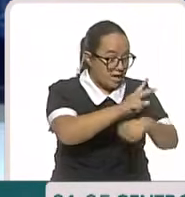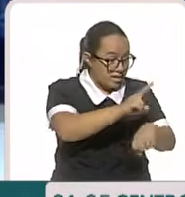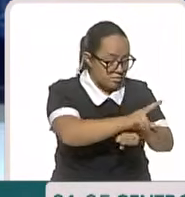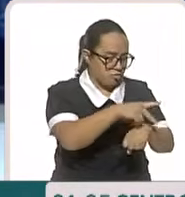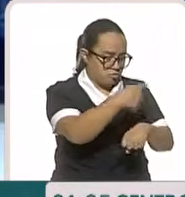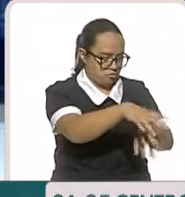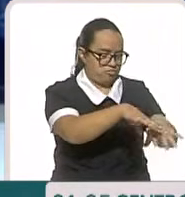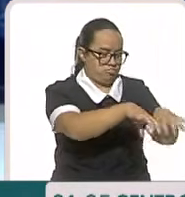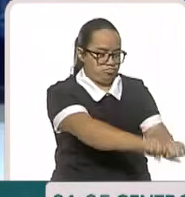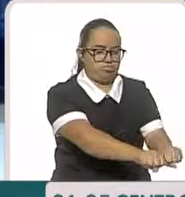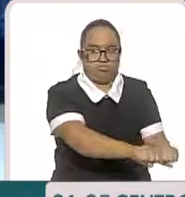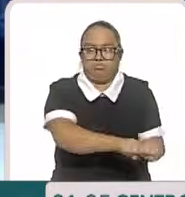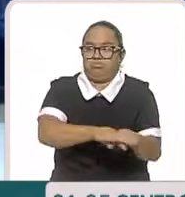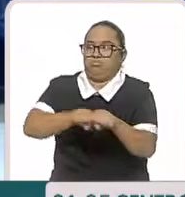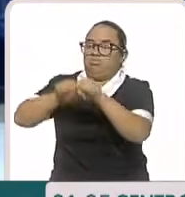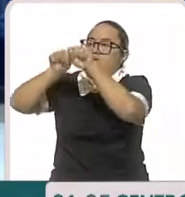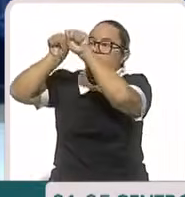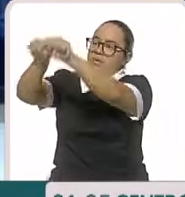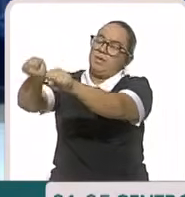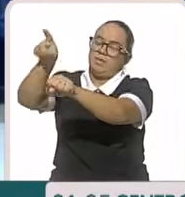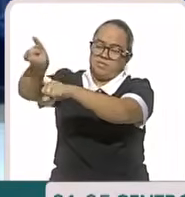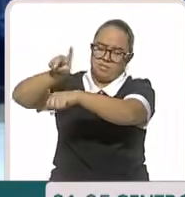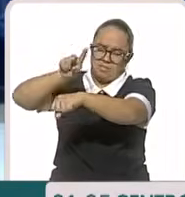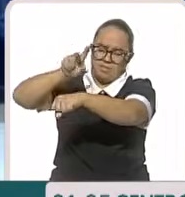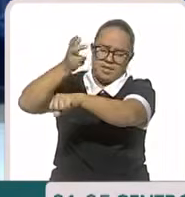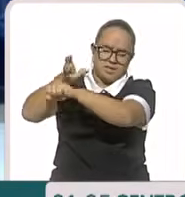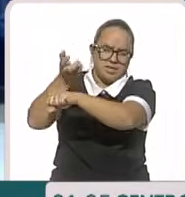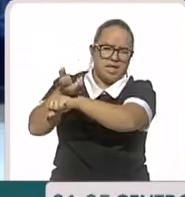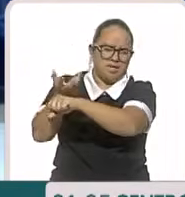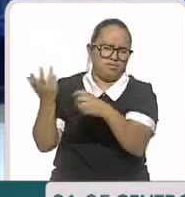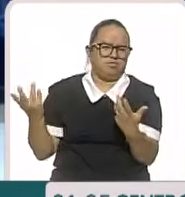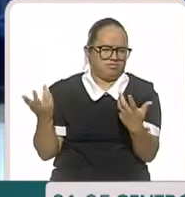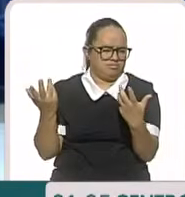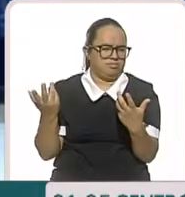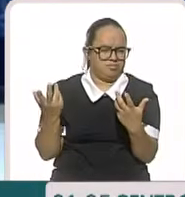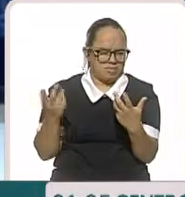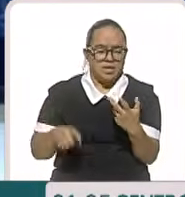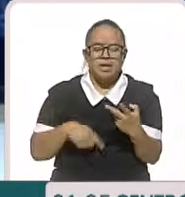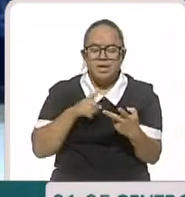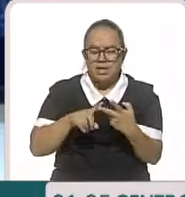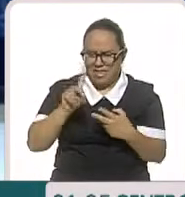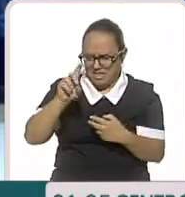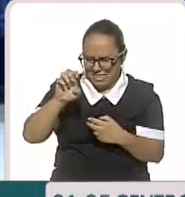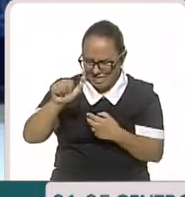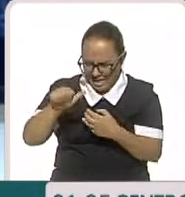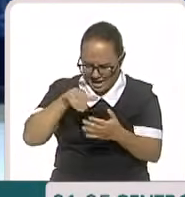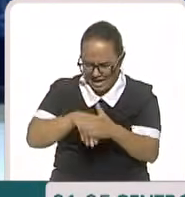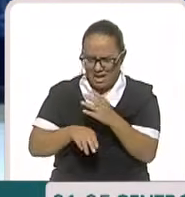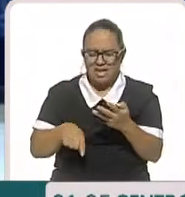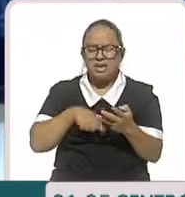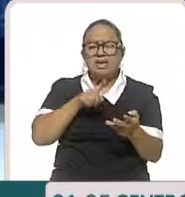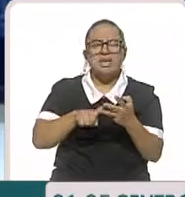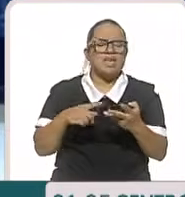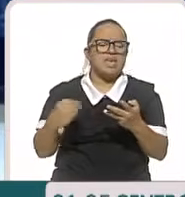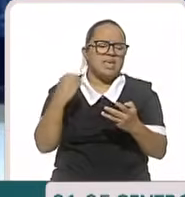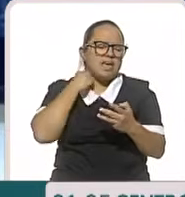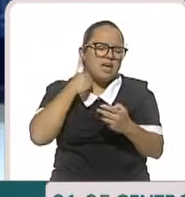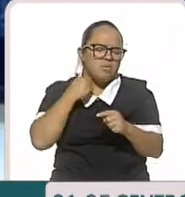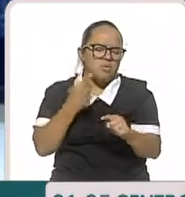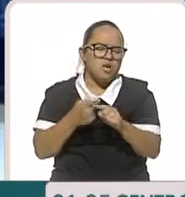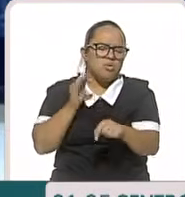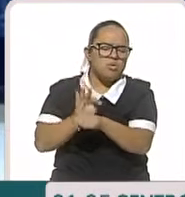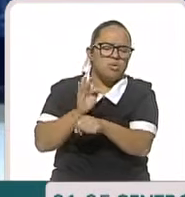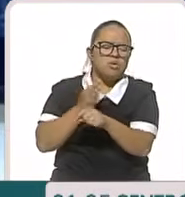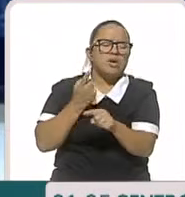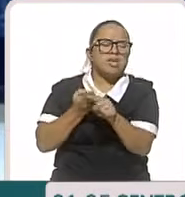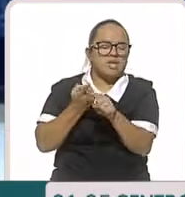en este proceso que se le va a llevar allá? Y preguntarte también quién lo va a defender o qué sabemos sobre cómo sería el proceso de defensa. Esa